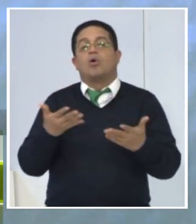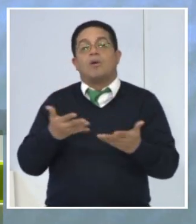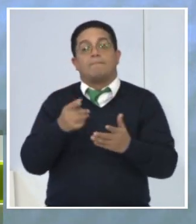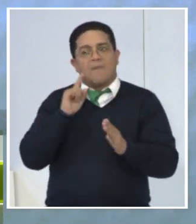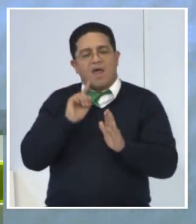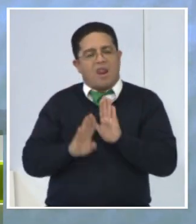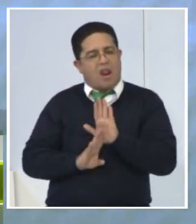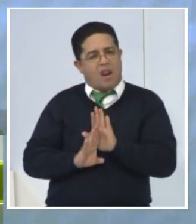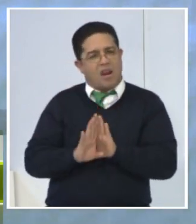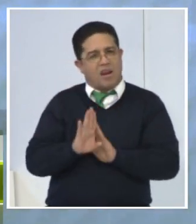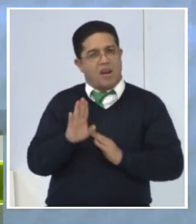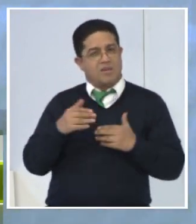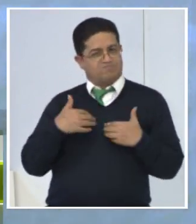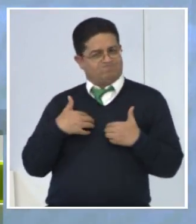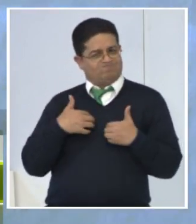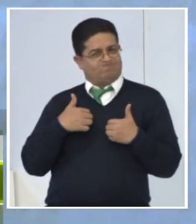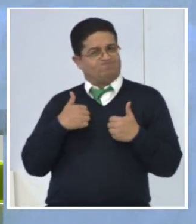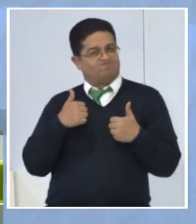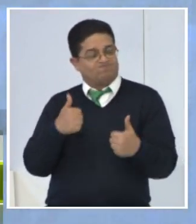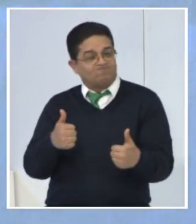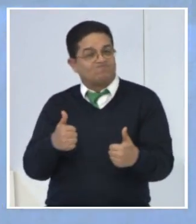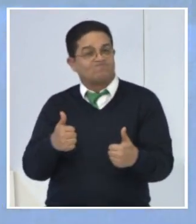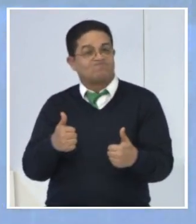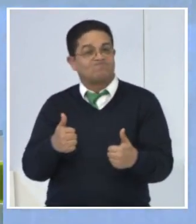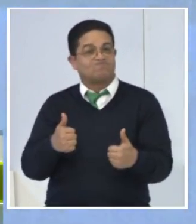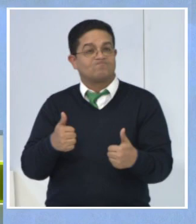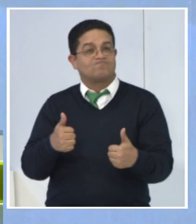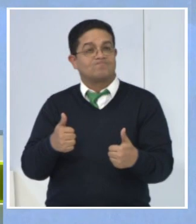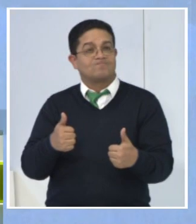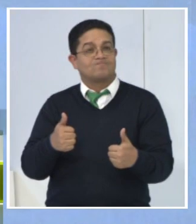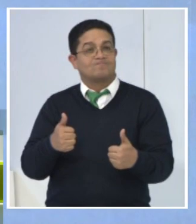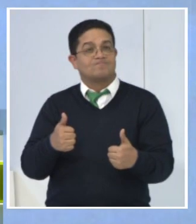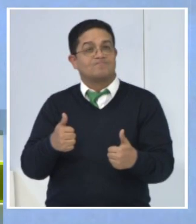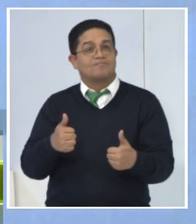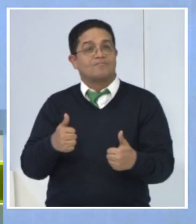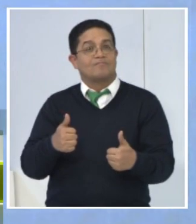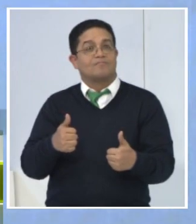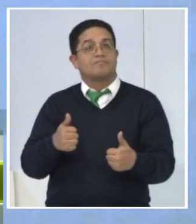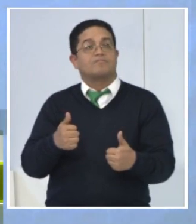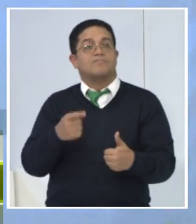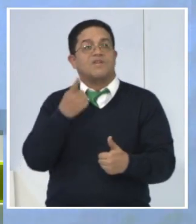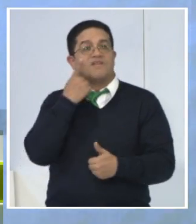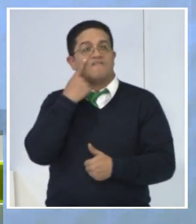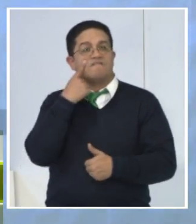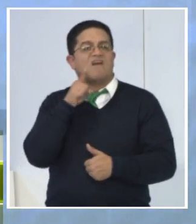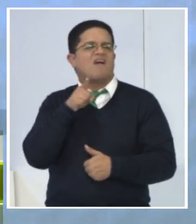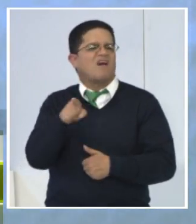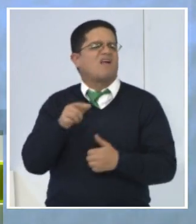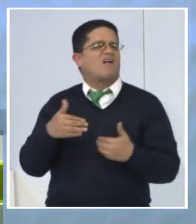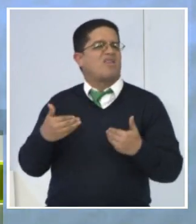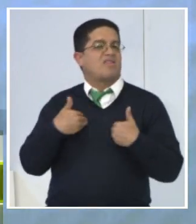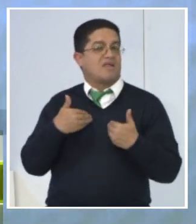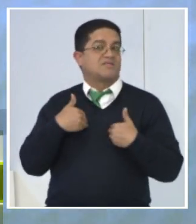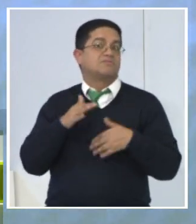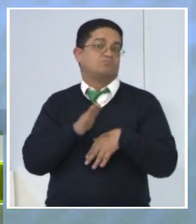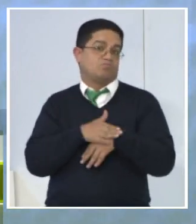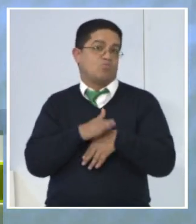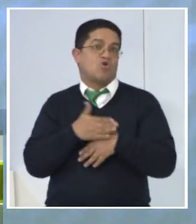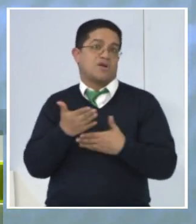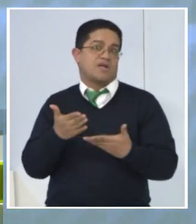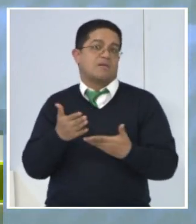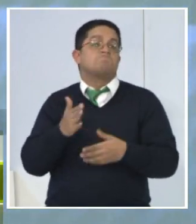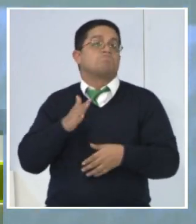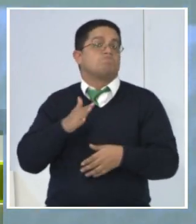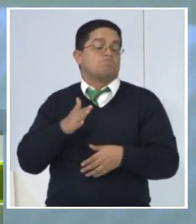los síntomas y bueno, quitar lo que padece en su día a día este paciente porque puede llegar a afectar su